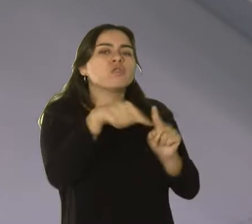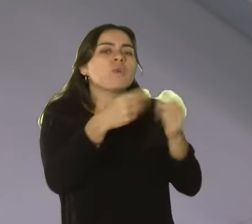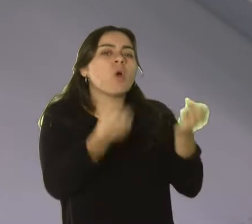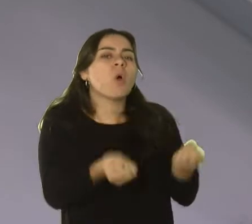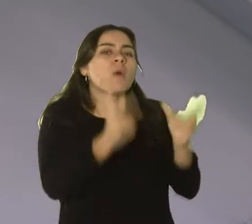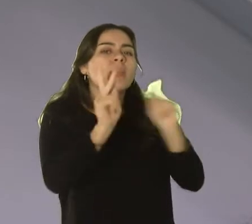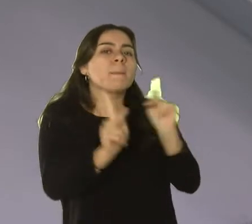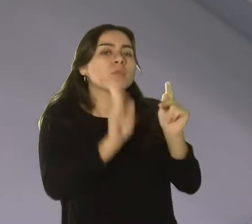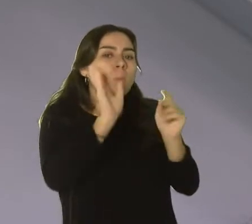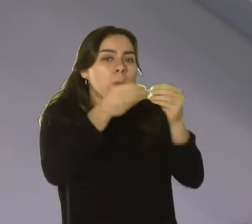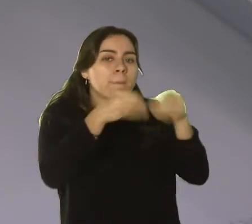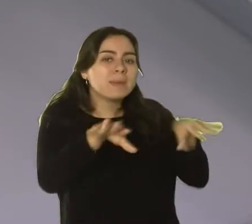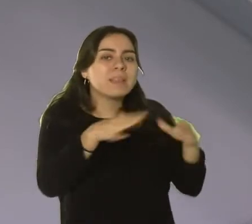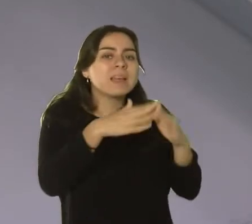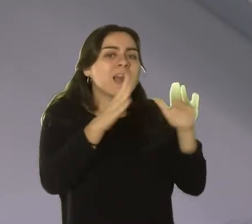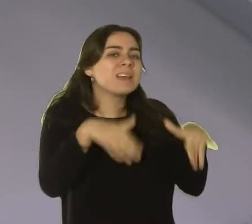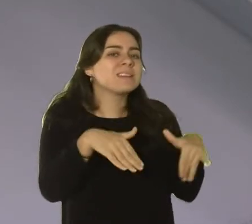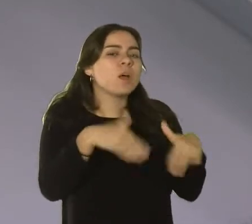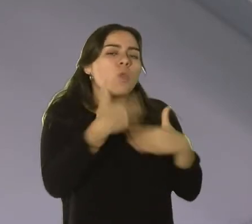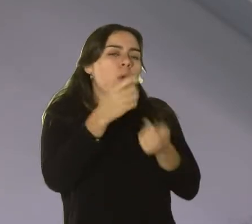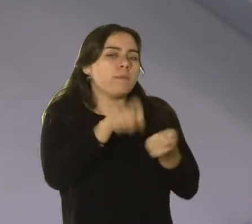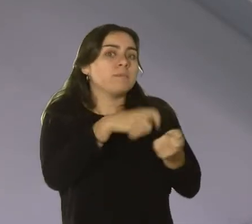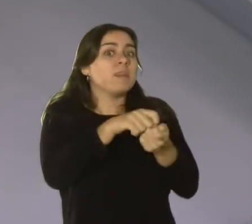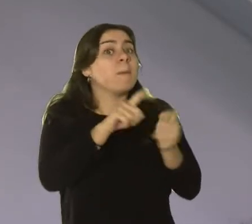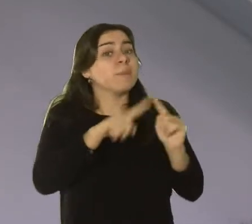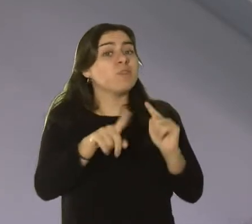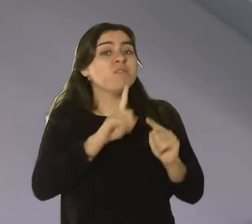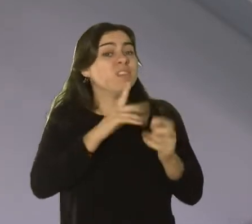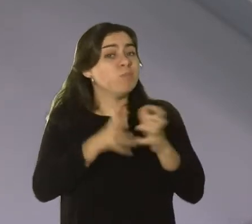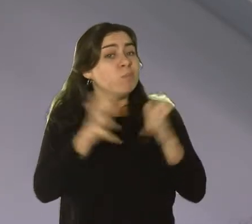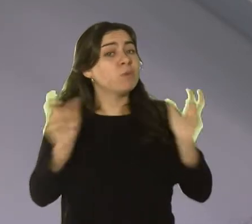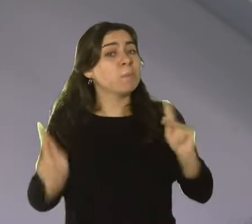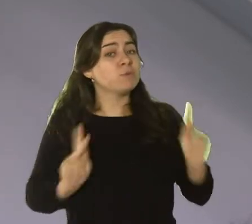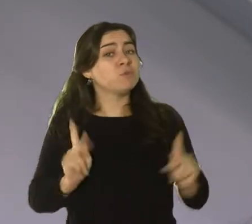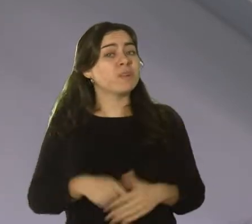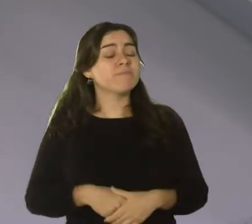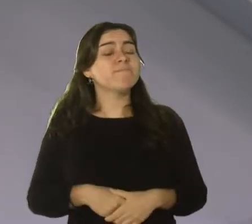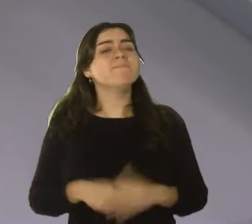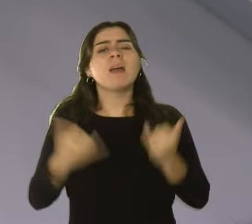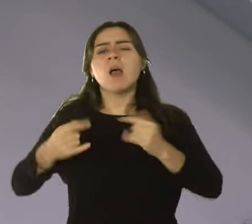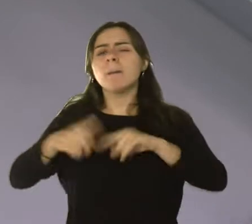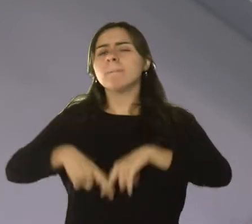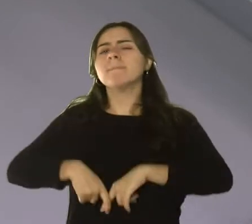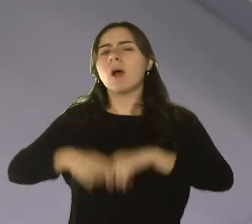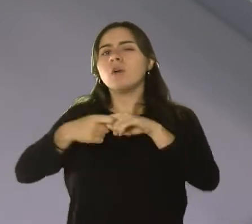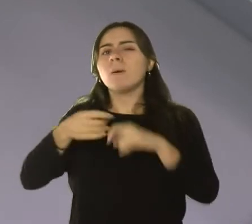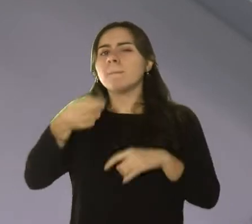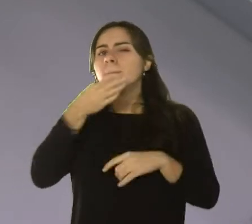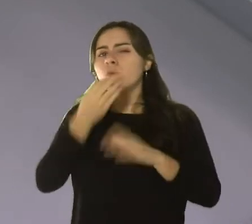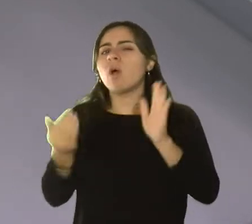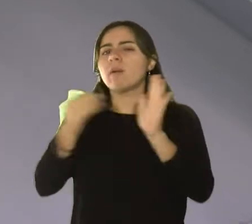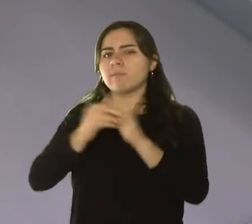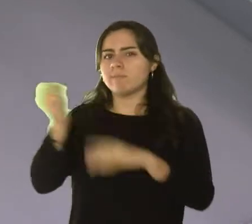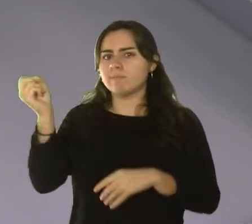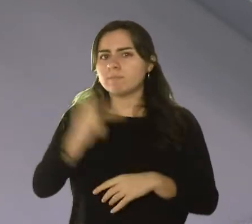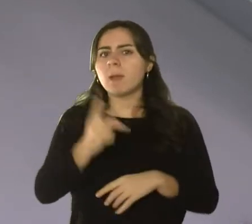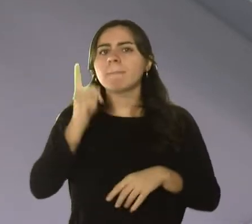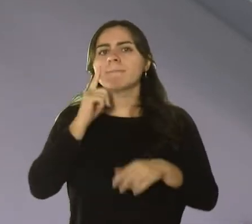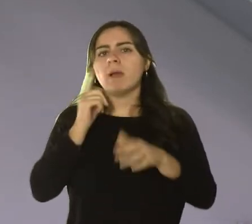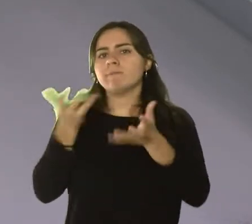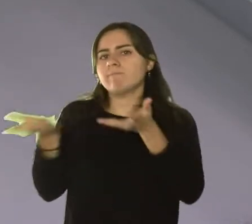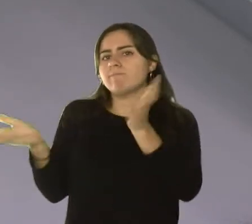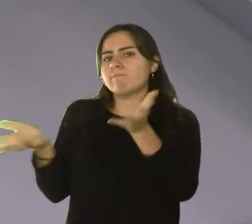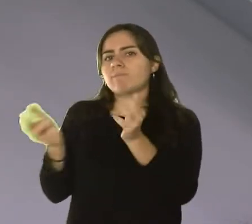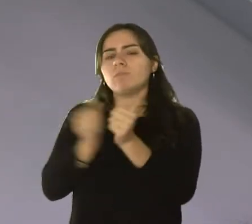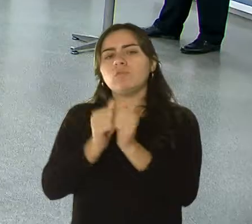personas que se pueden ver afectadas, son miles. Así que hacemos una pausa aquí en Sector Privado y continuamos dialogando con el licenciado